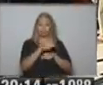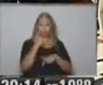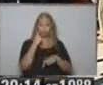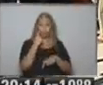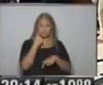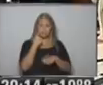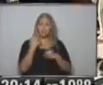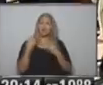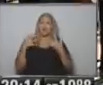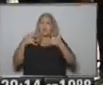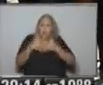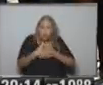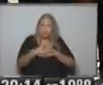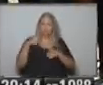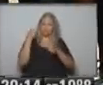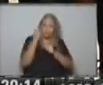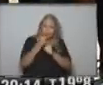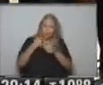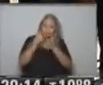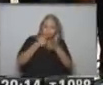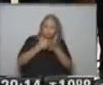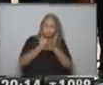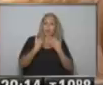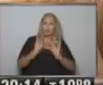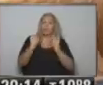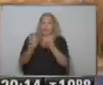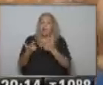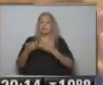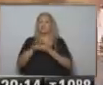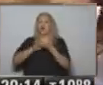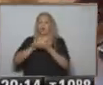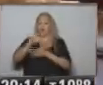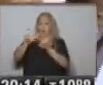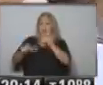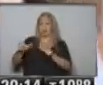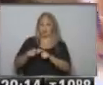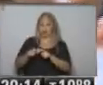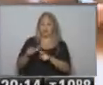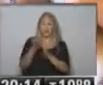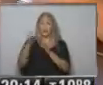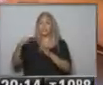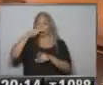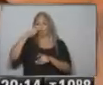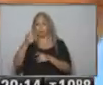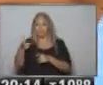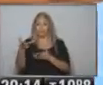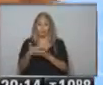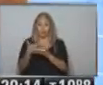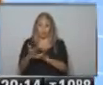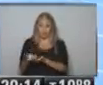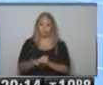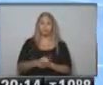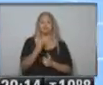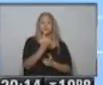municipio, codo a codo estamos trabajando para poder solucionarle al vecino, a la familia de la ciudad de La Plata, todos aquellos inconvenientes.